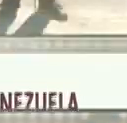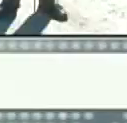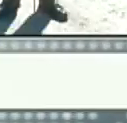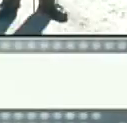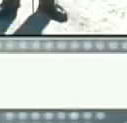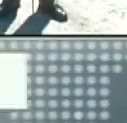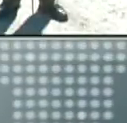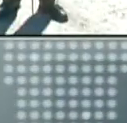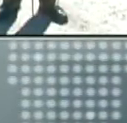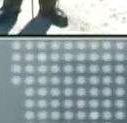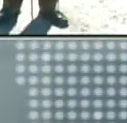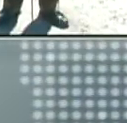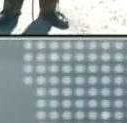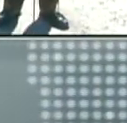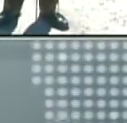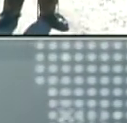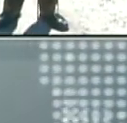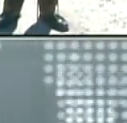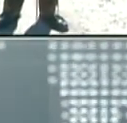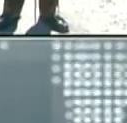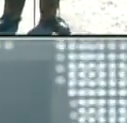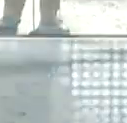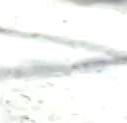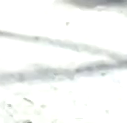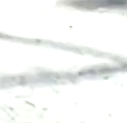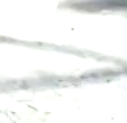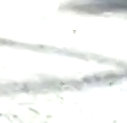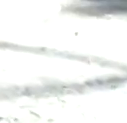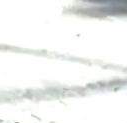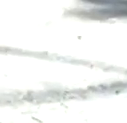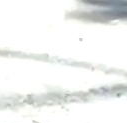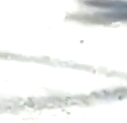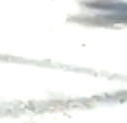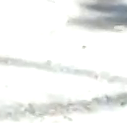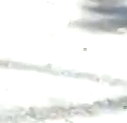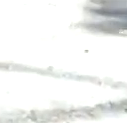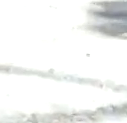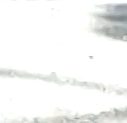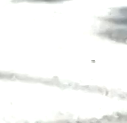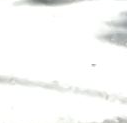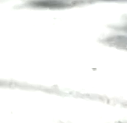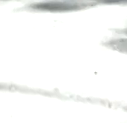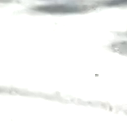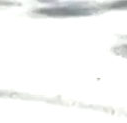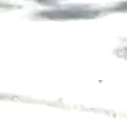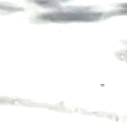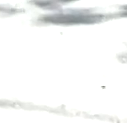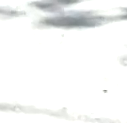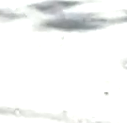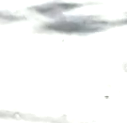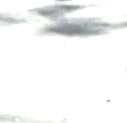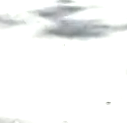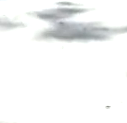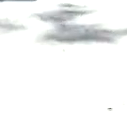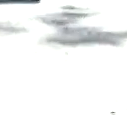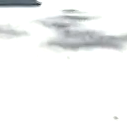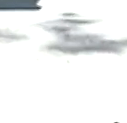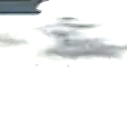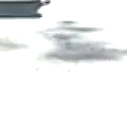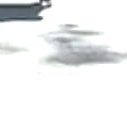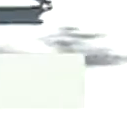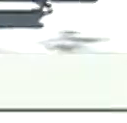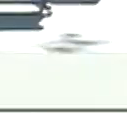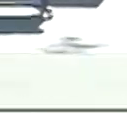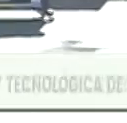ante en jefe muchas gracias independencia o nada leal es siempre el comando nacional antidrogas es una